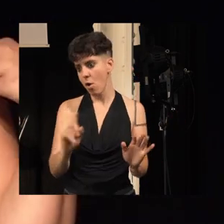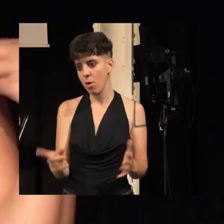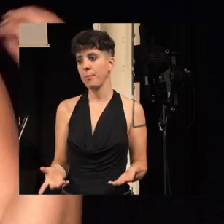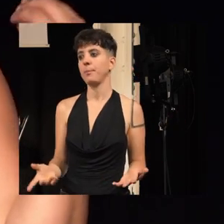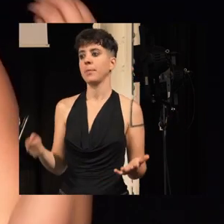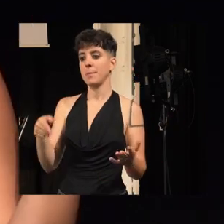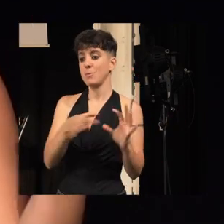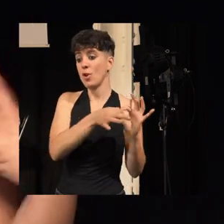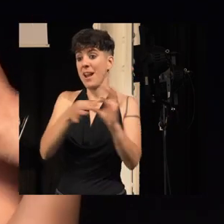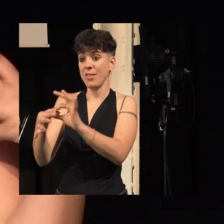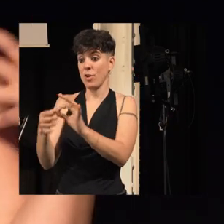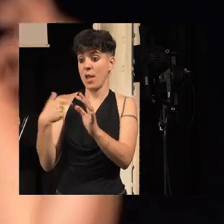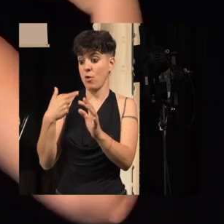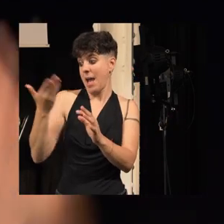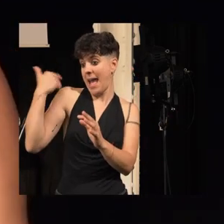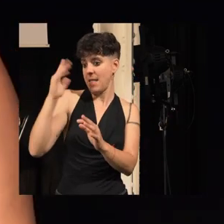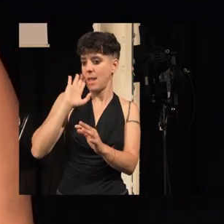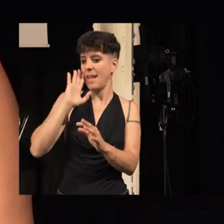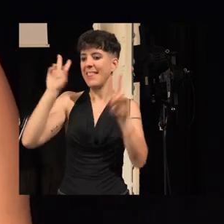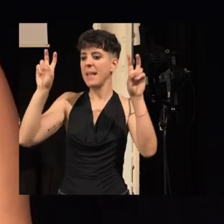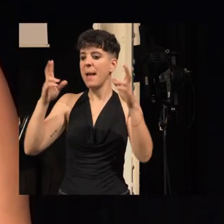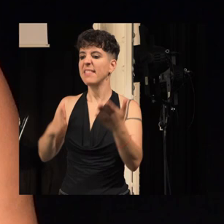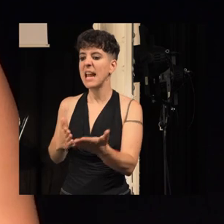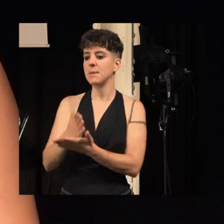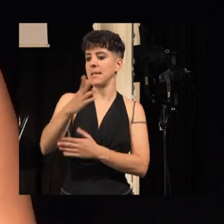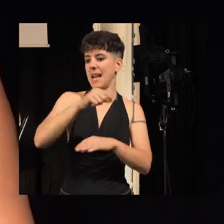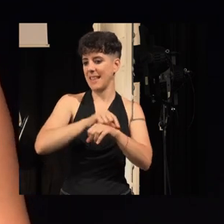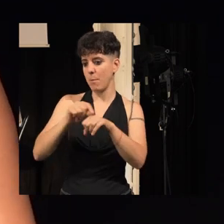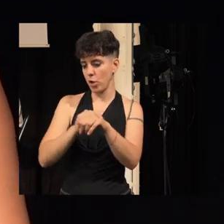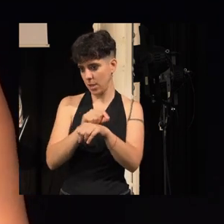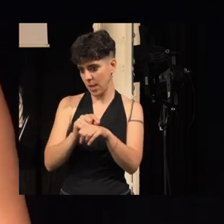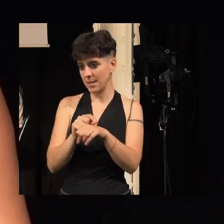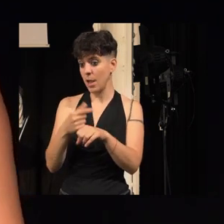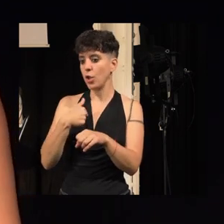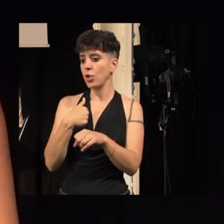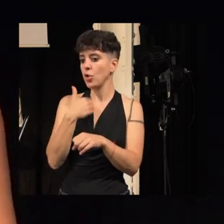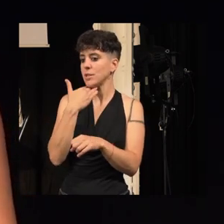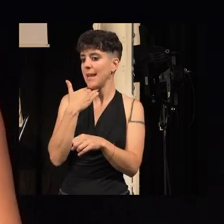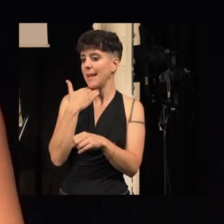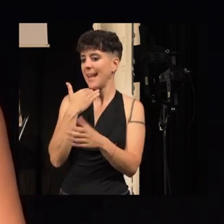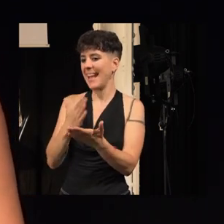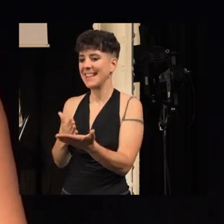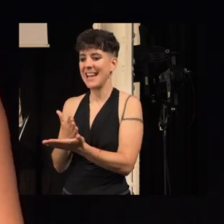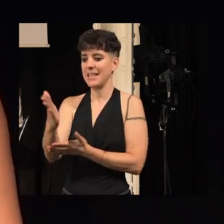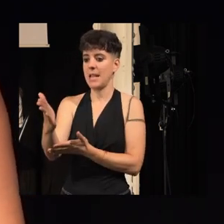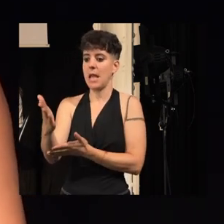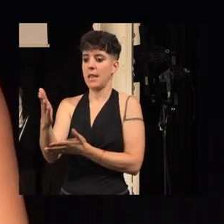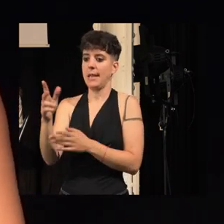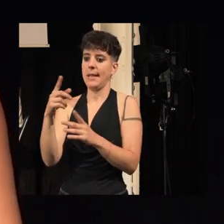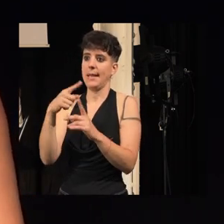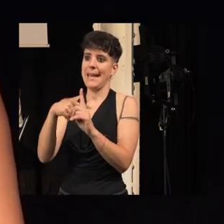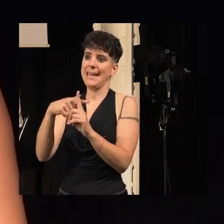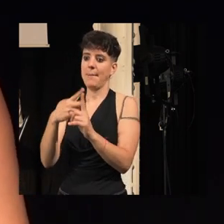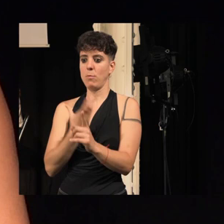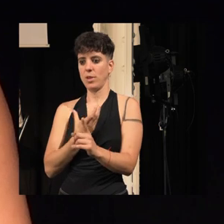también con lo que hablábamos ayer, ¿no?, de la transversalidad de las políticas. Yo sé que para hacer transversalidad a nivel municipal hacen